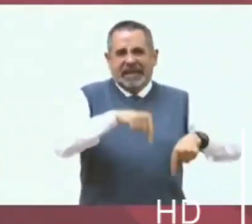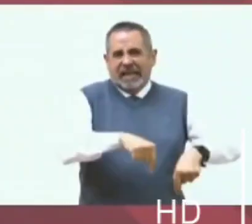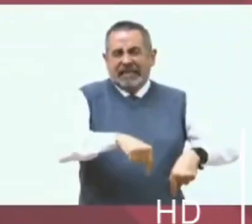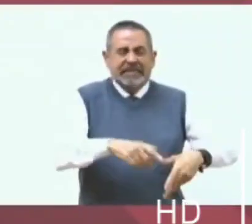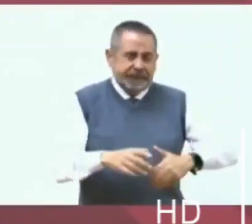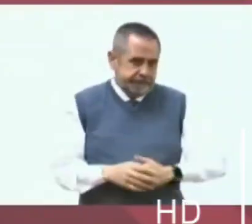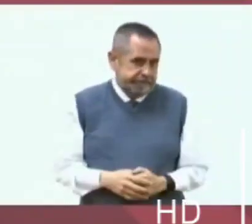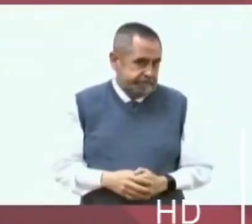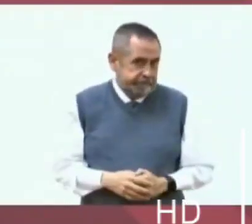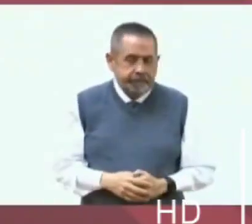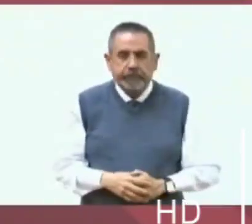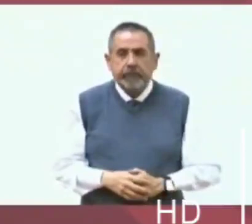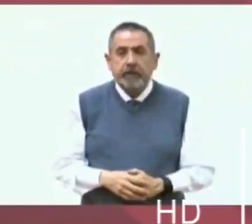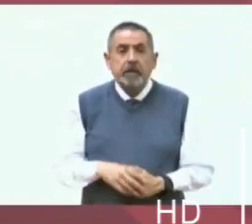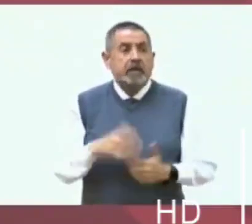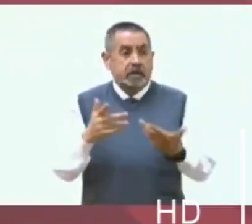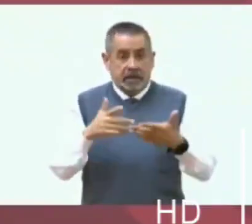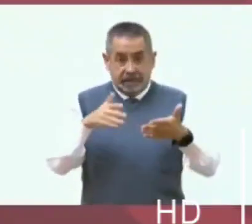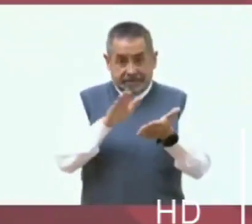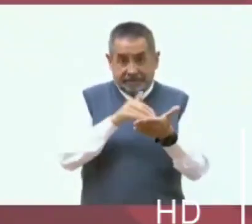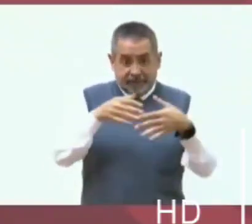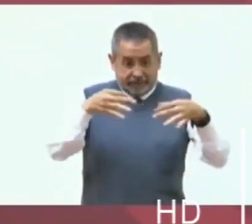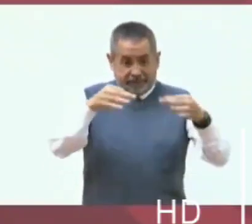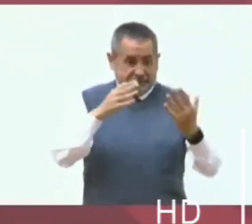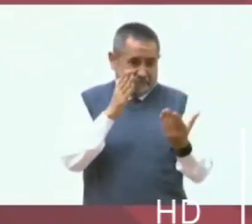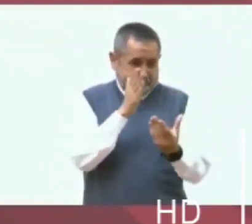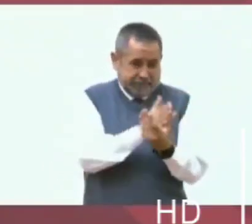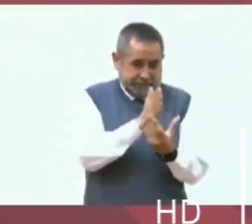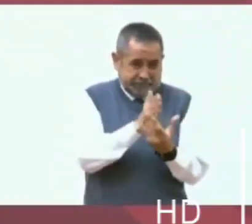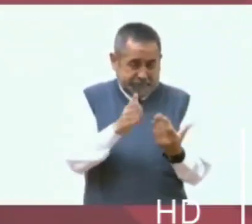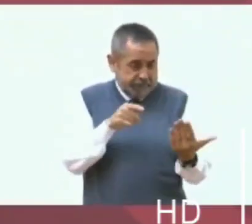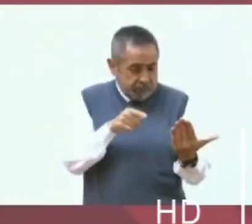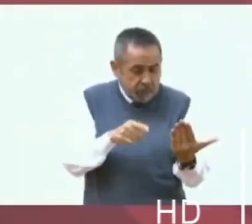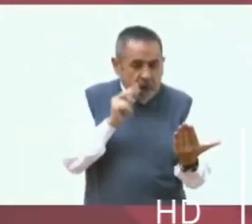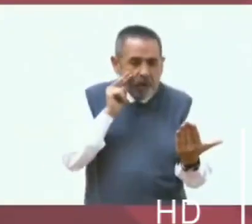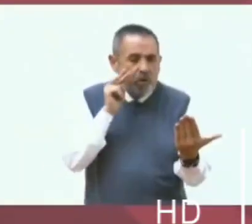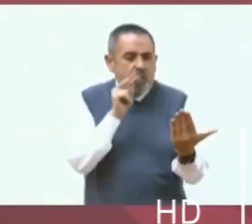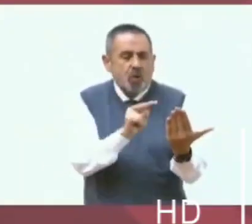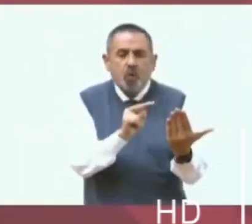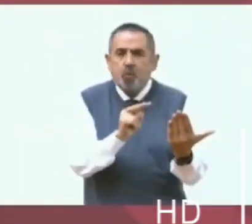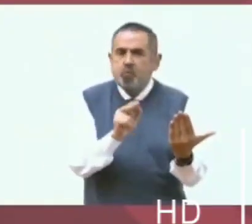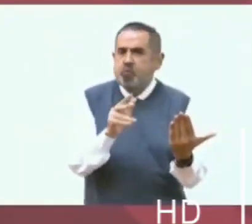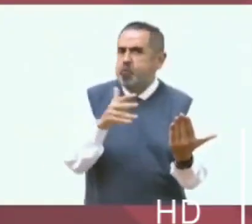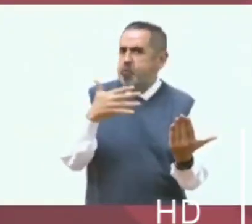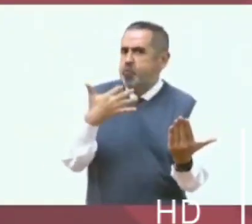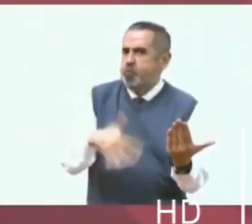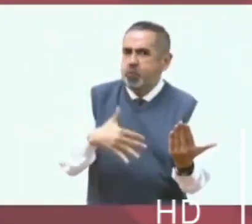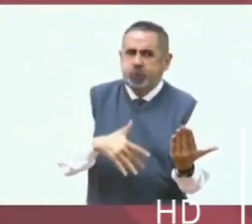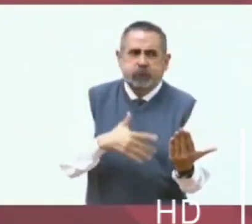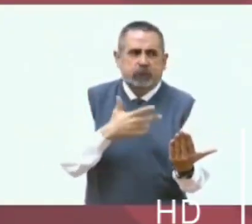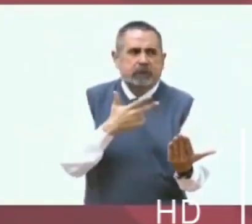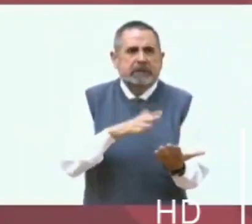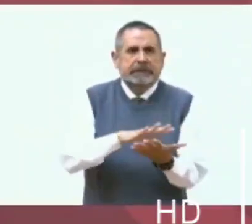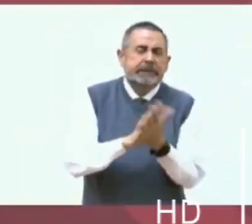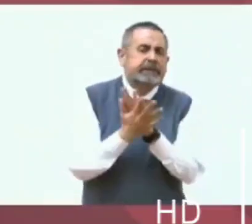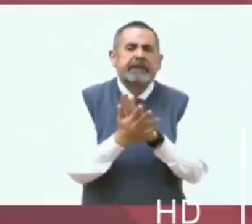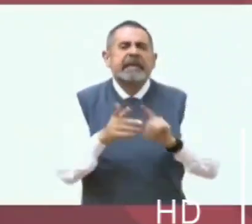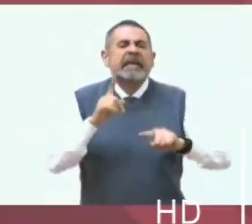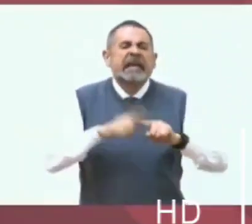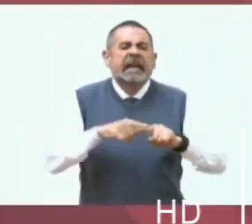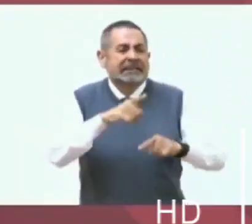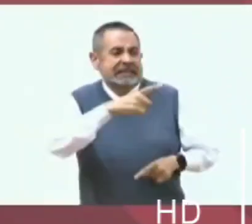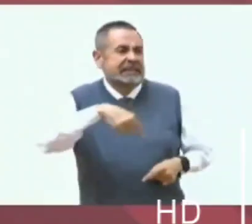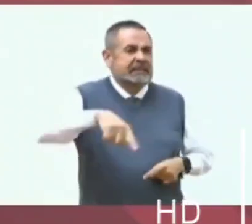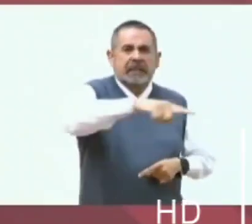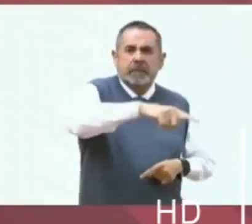instituciones. Los documentos son, tal como puede observarse, materialización de largas